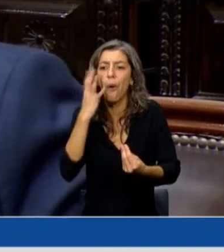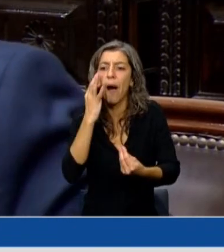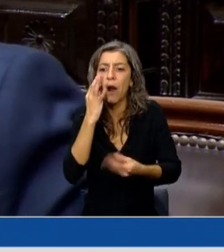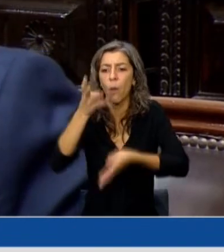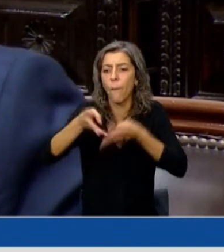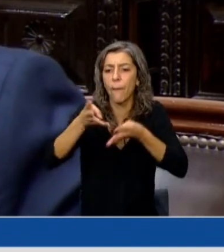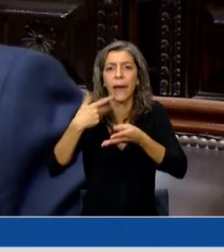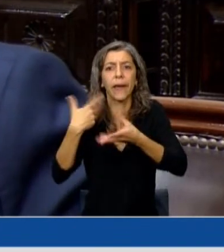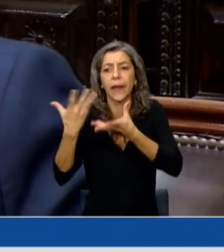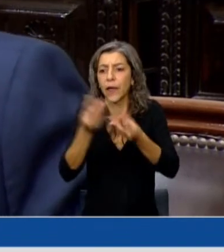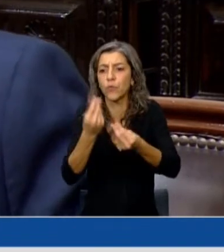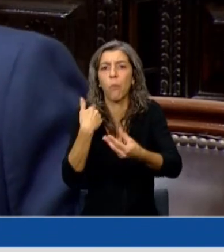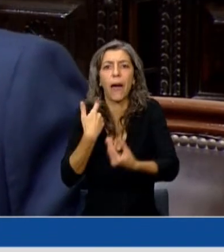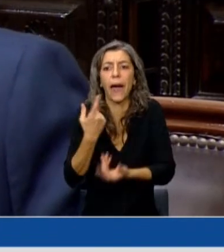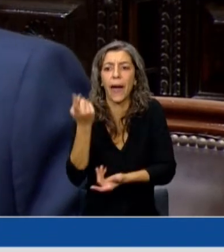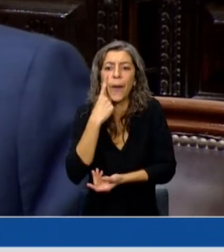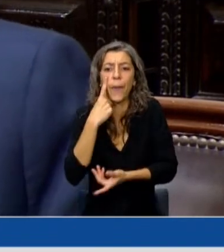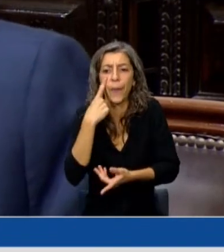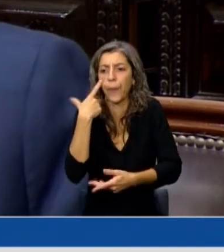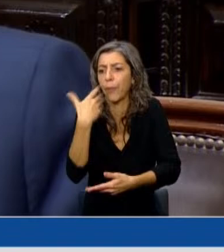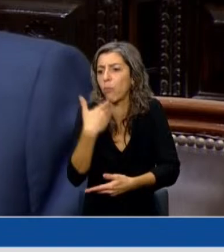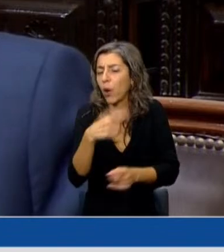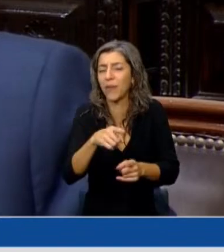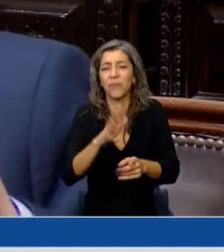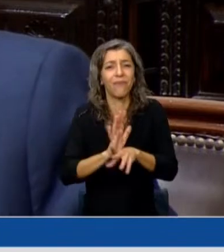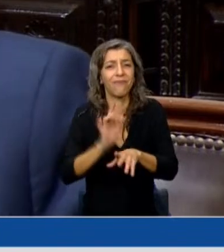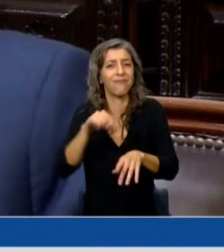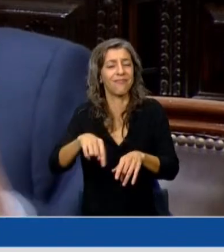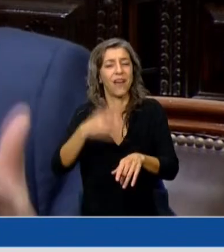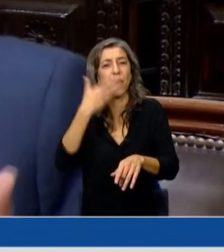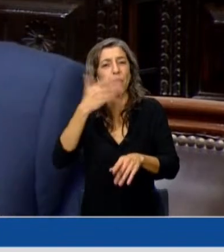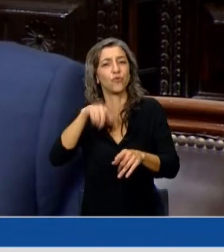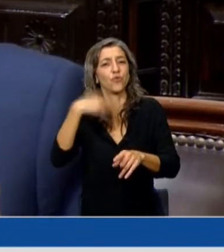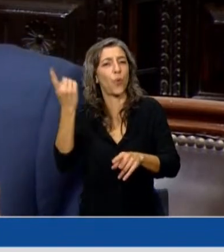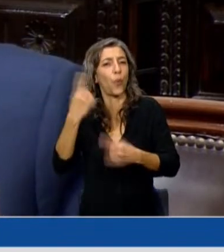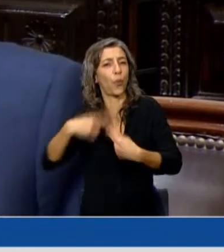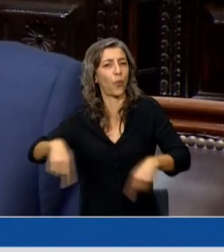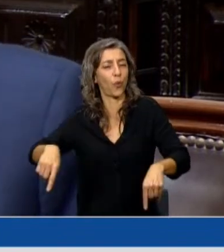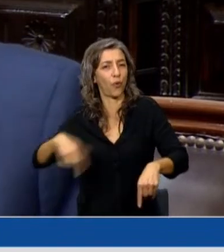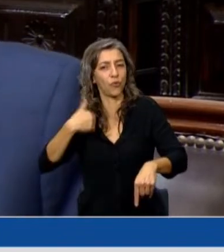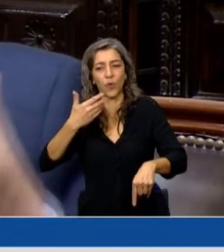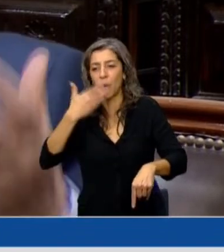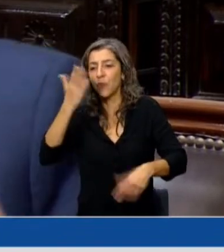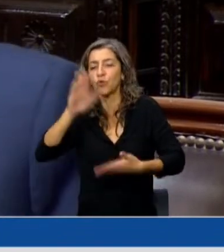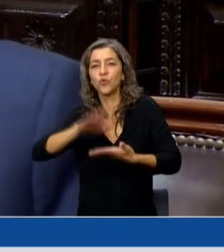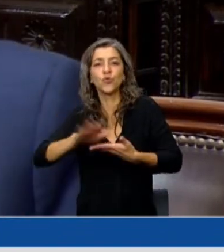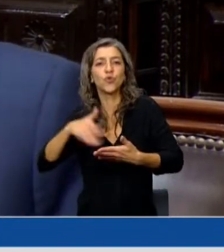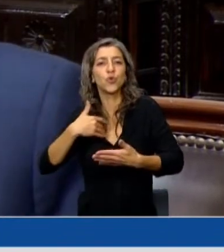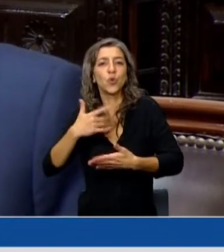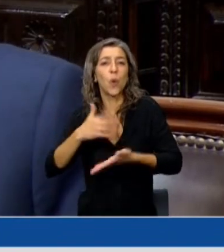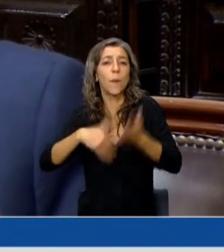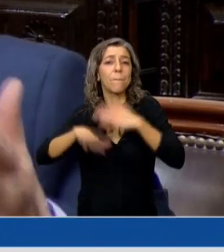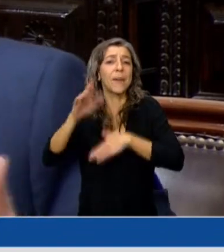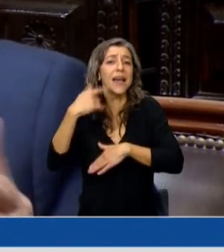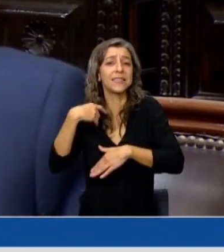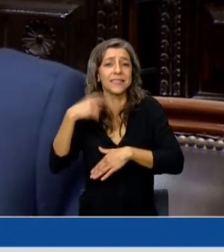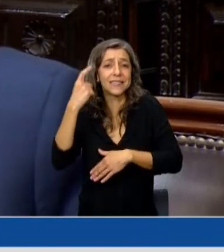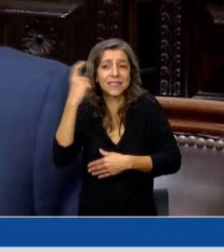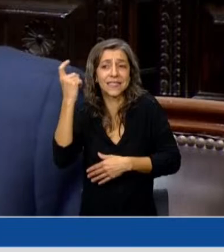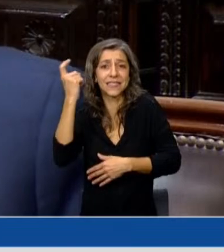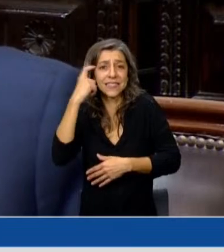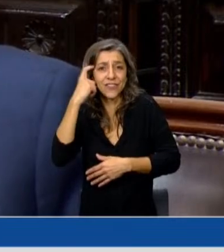para personas, que en todo caso podemos hablar de una terapia intensiva psicoterapéutica, que no necesita grandes aparatos, necesita